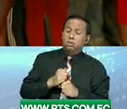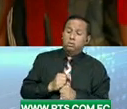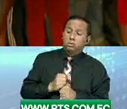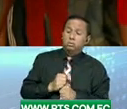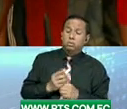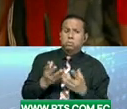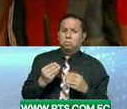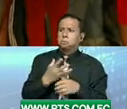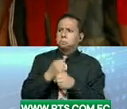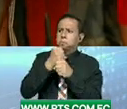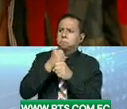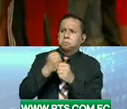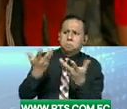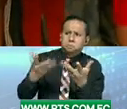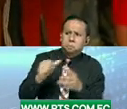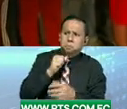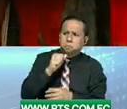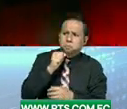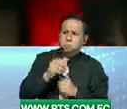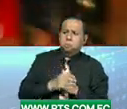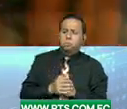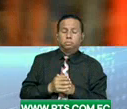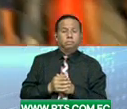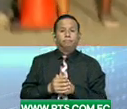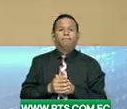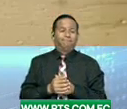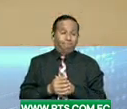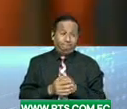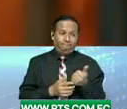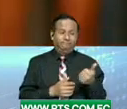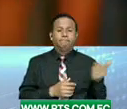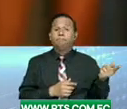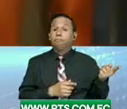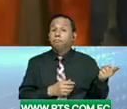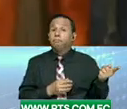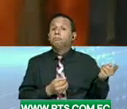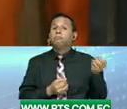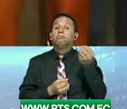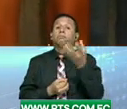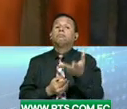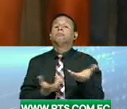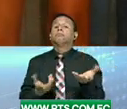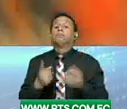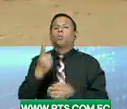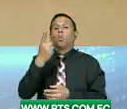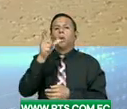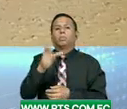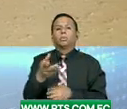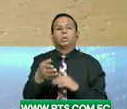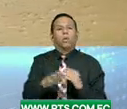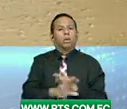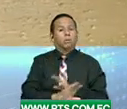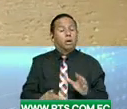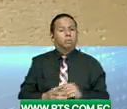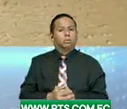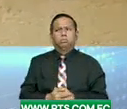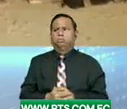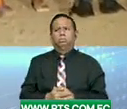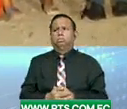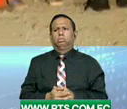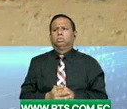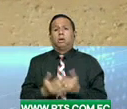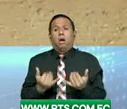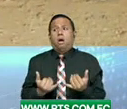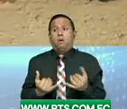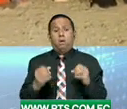Más seguridad aquí. Como escucharon, el ciudadano menciona de que no es la única víctima. Si hay algo de luz aquí es por los